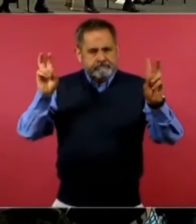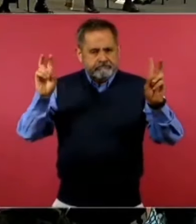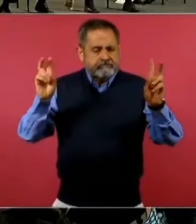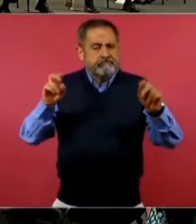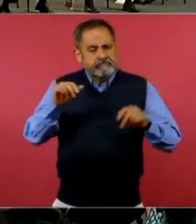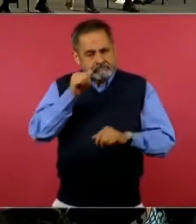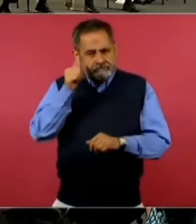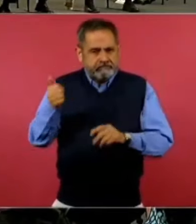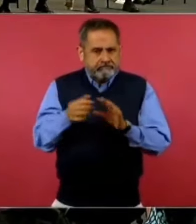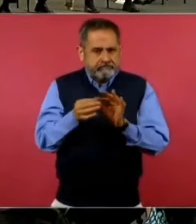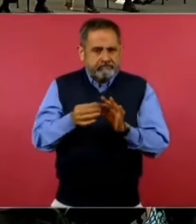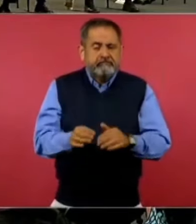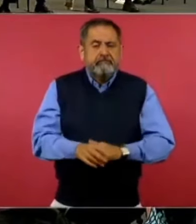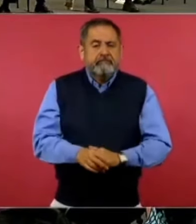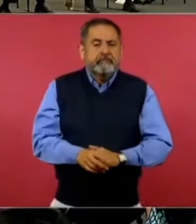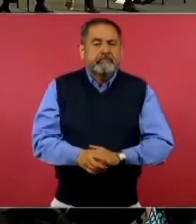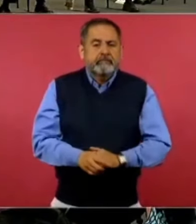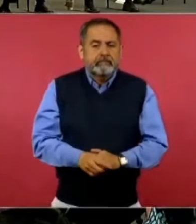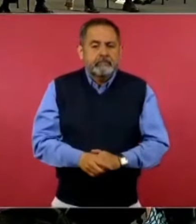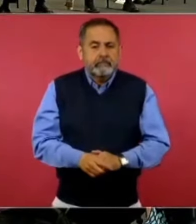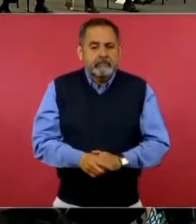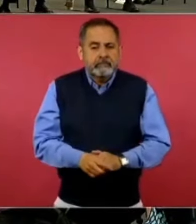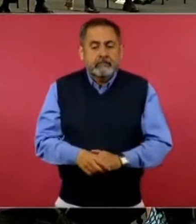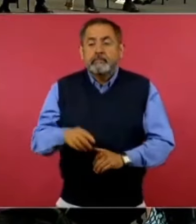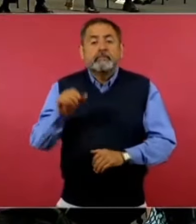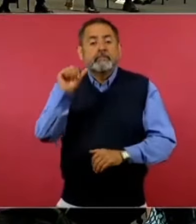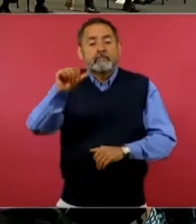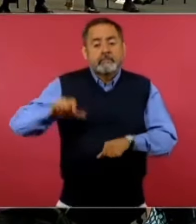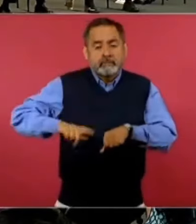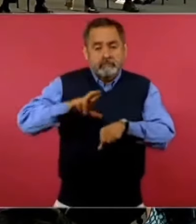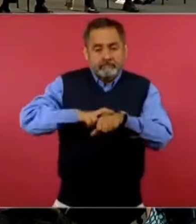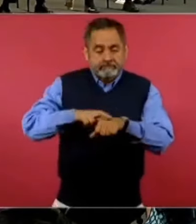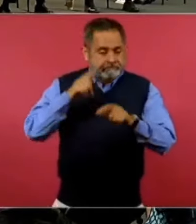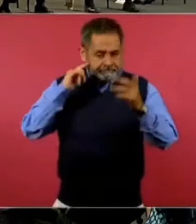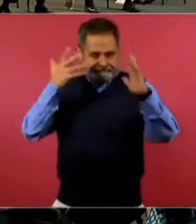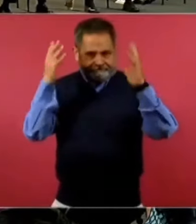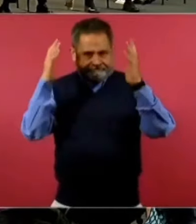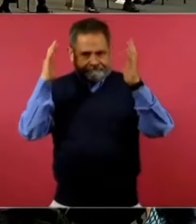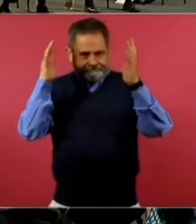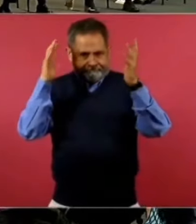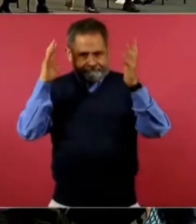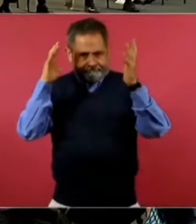tema un aplauso a Y sí un aplauso a loses porque nos han